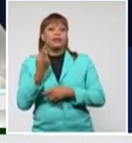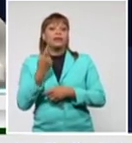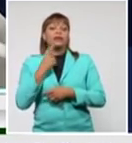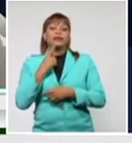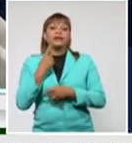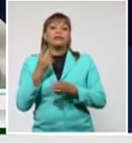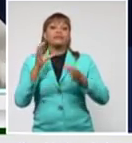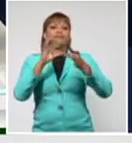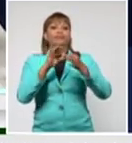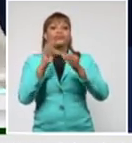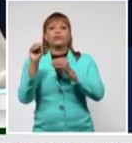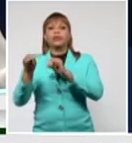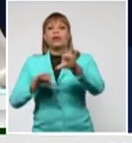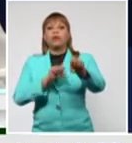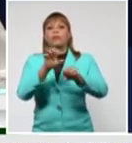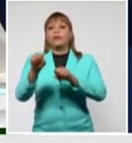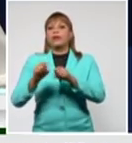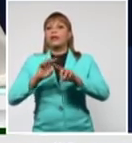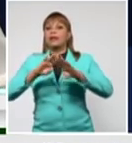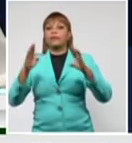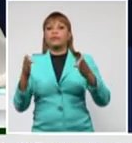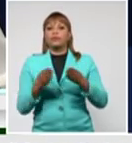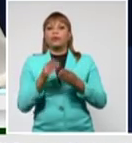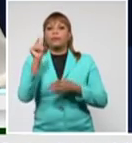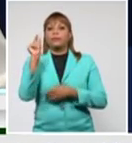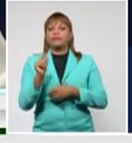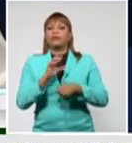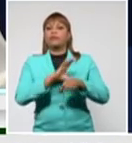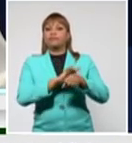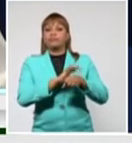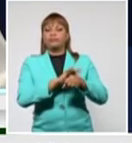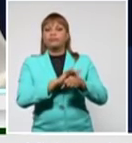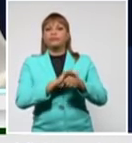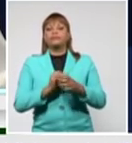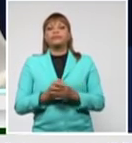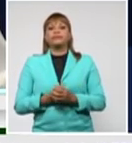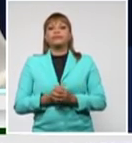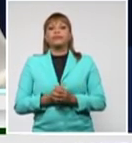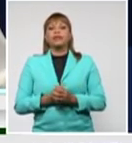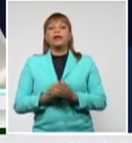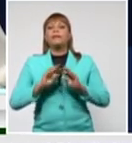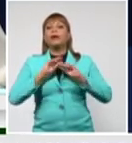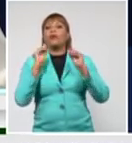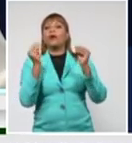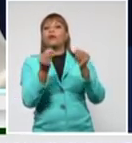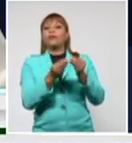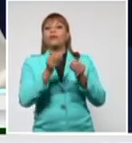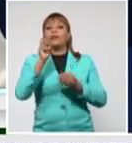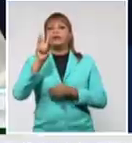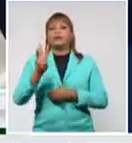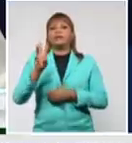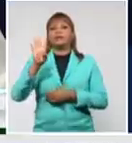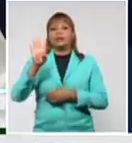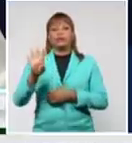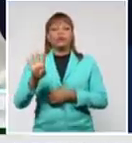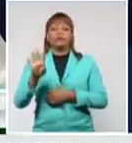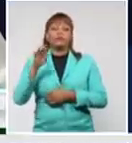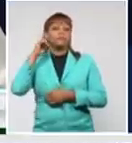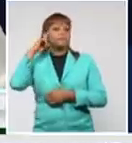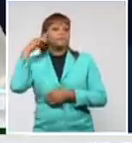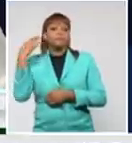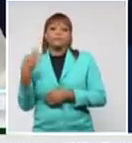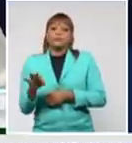con los que se han recuperado, lo que tenemos con estos 3 es un acumulado de 34 que no se ha podido